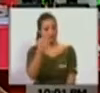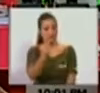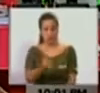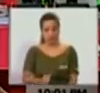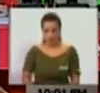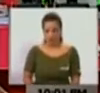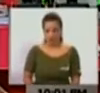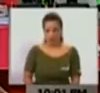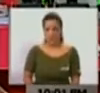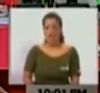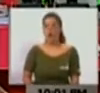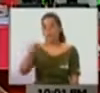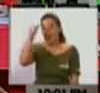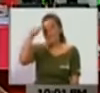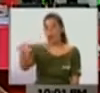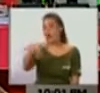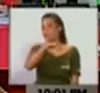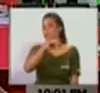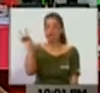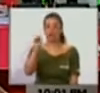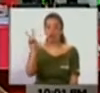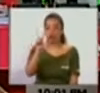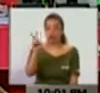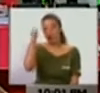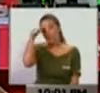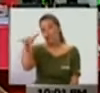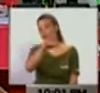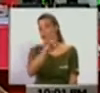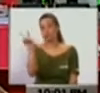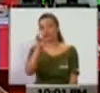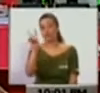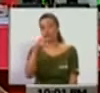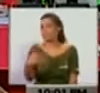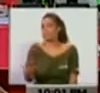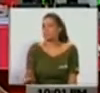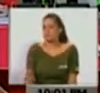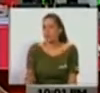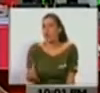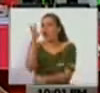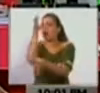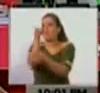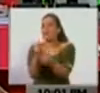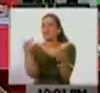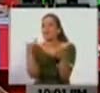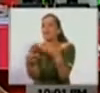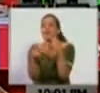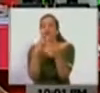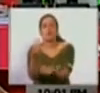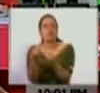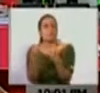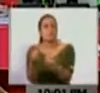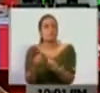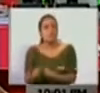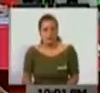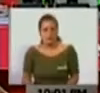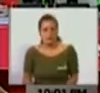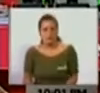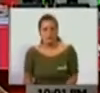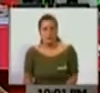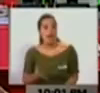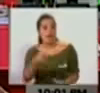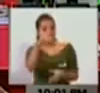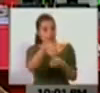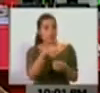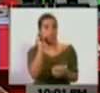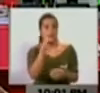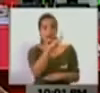Planteó que el pueblo venezolano no tiene razones para creer en los partidos políticos. Precisó que los debates en el Congreso,